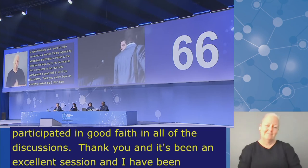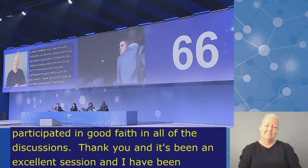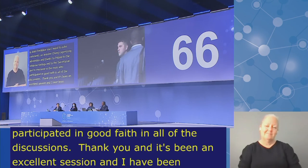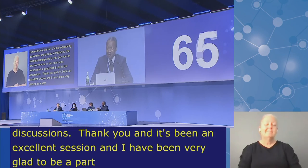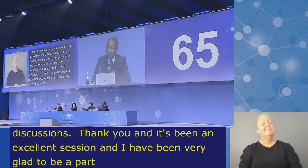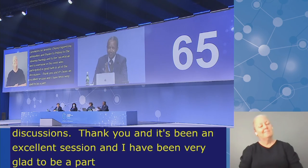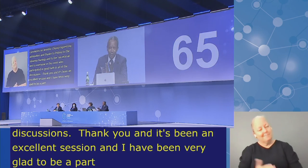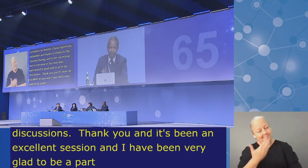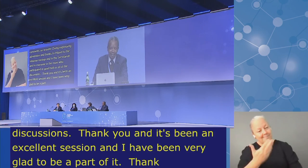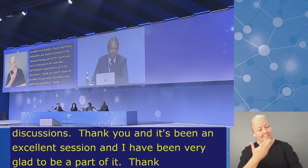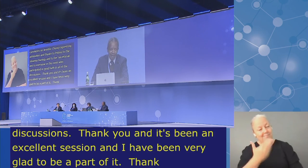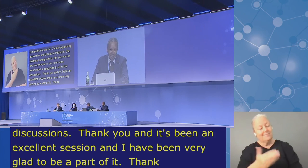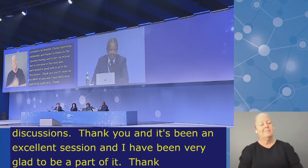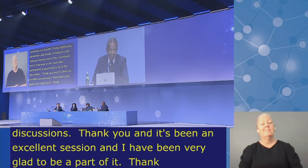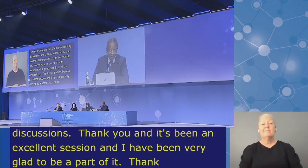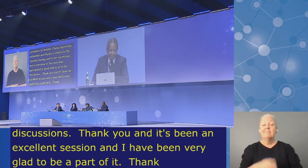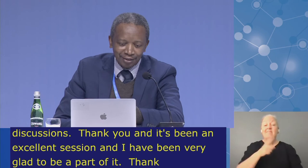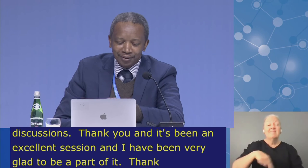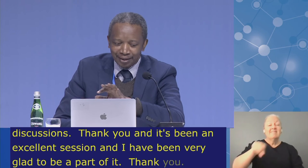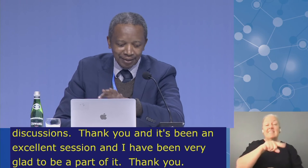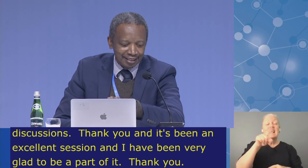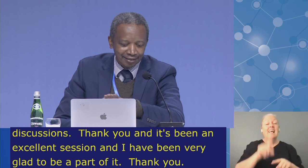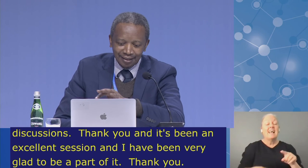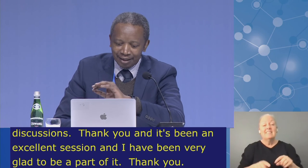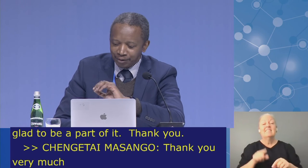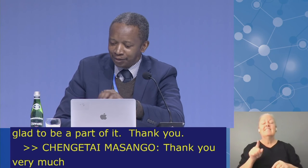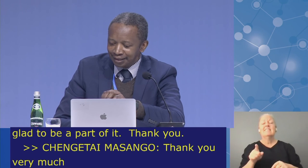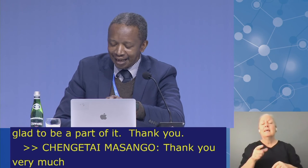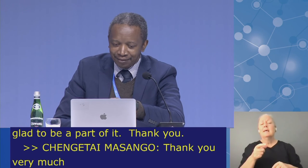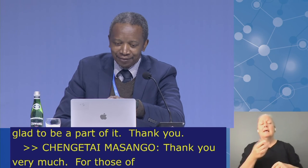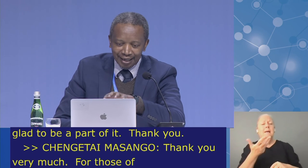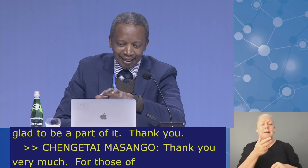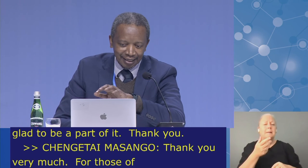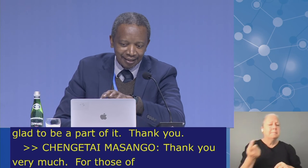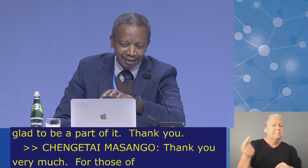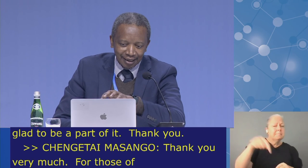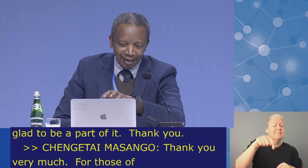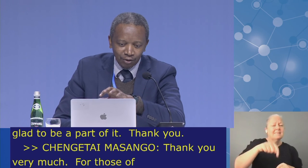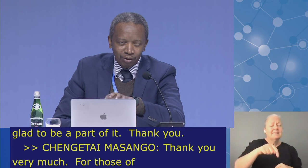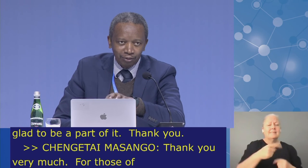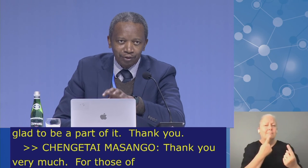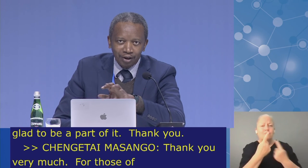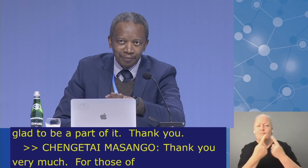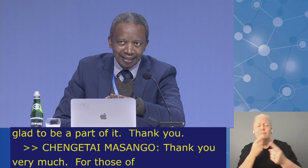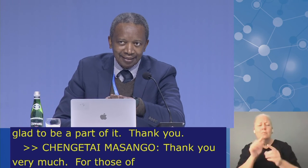los involucrados en que esta cumbre haya sido posible.